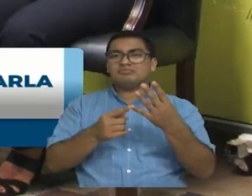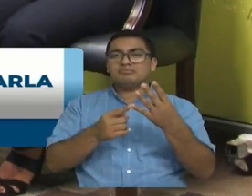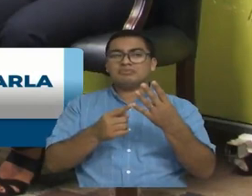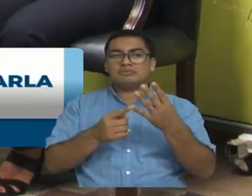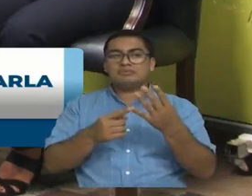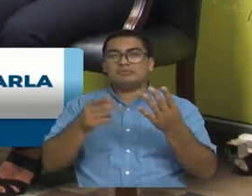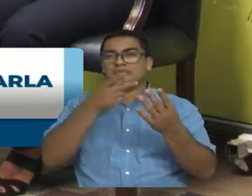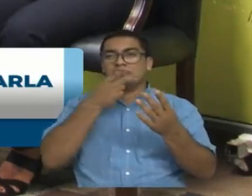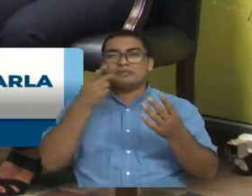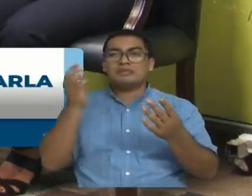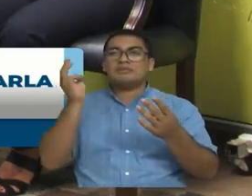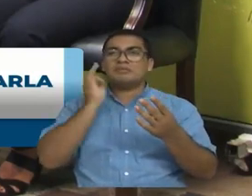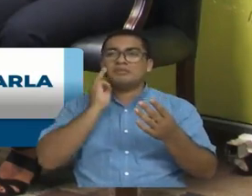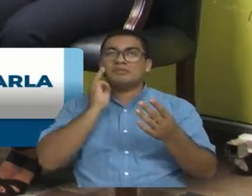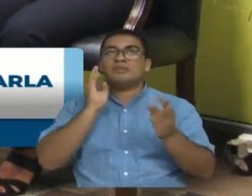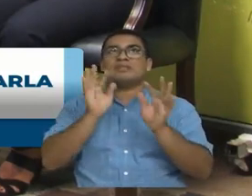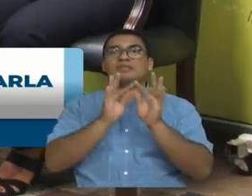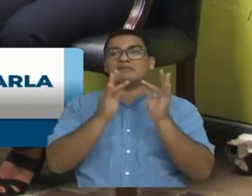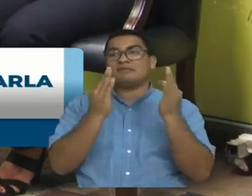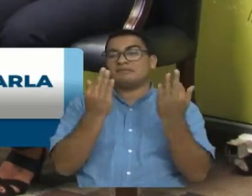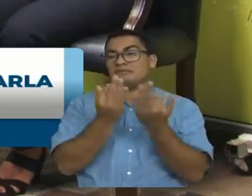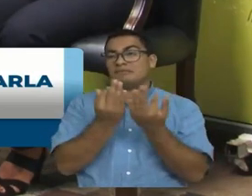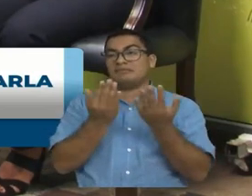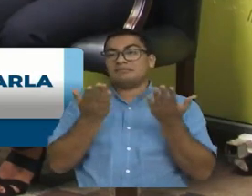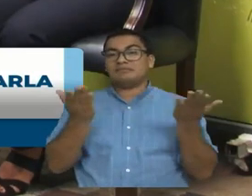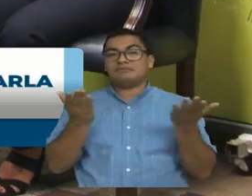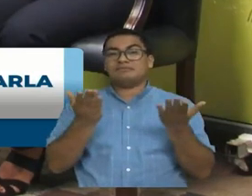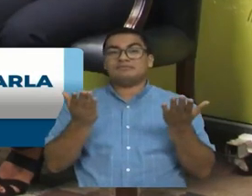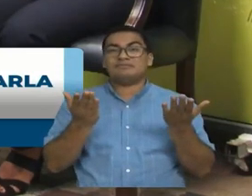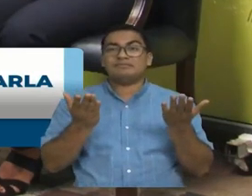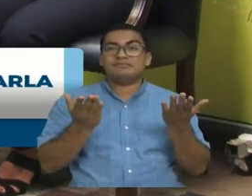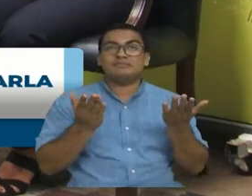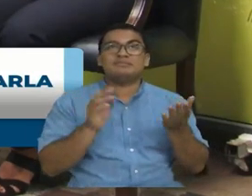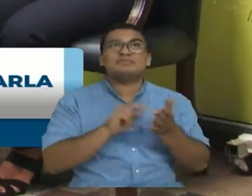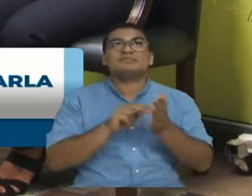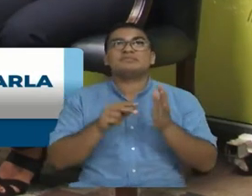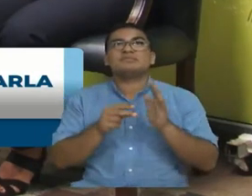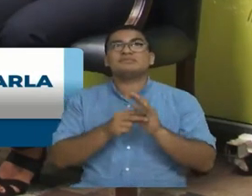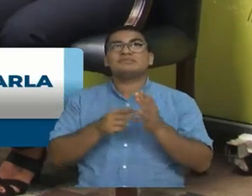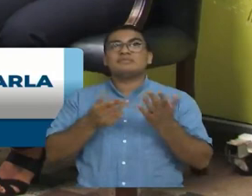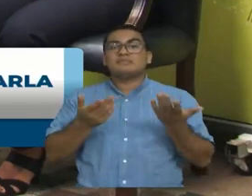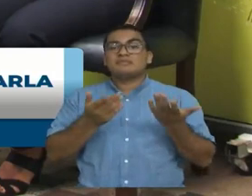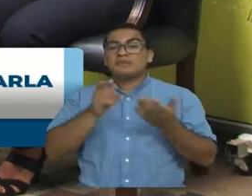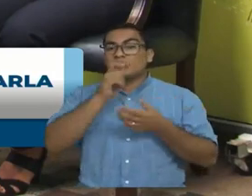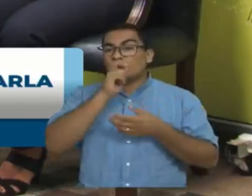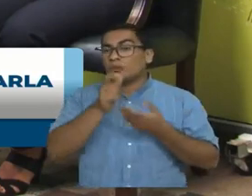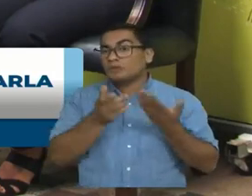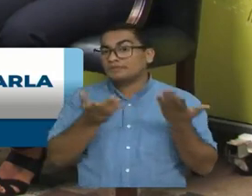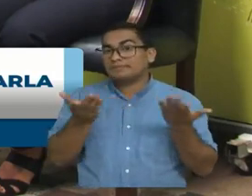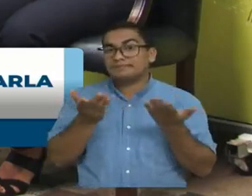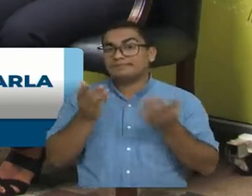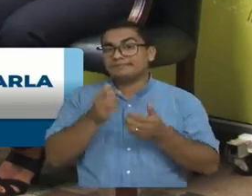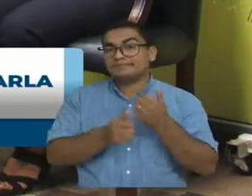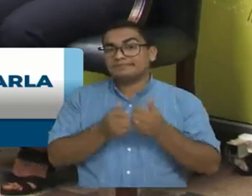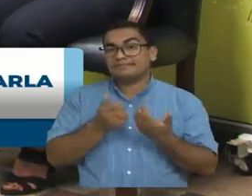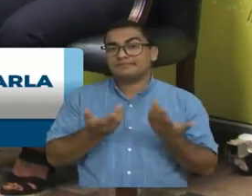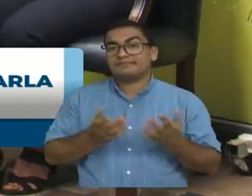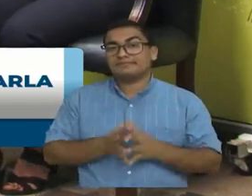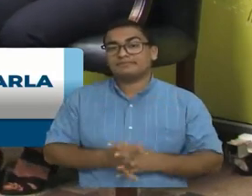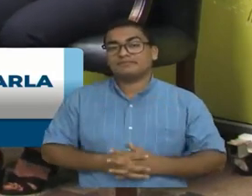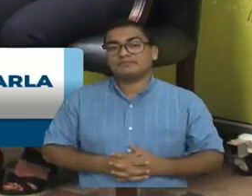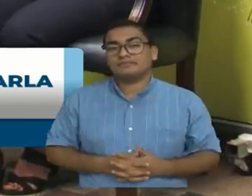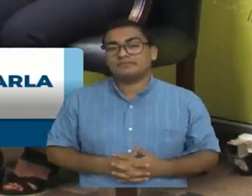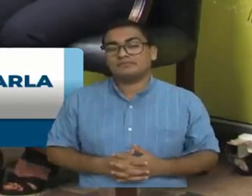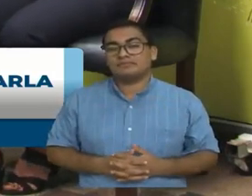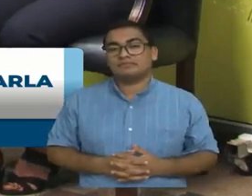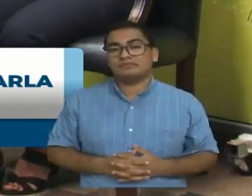de los padres de familia que nos están viendo y que están mostrando interés por este problema? Bueno, eso